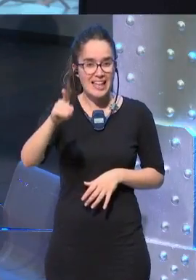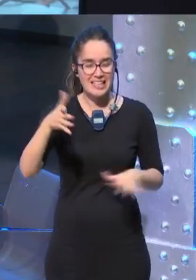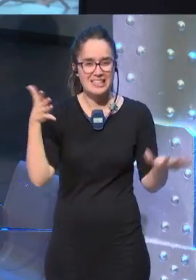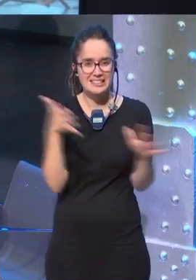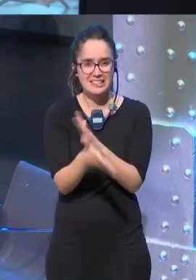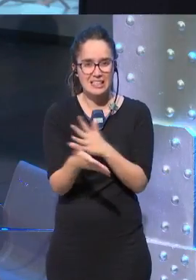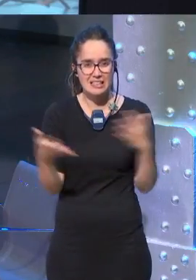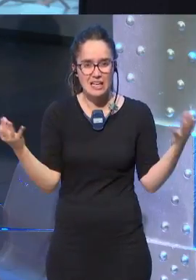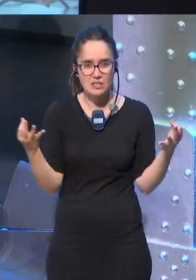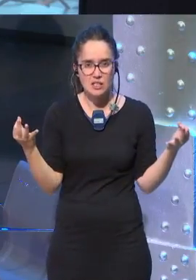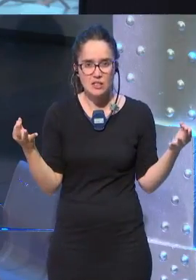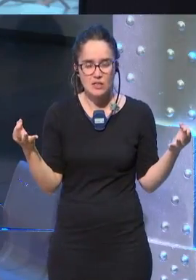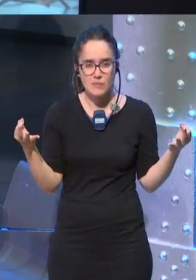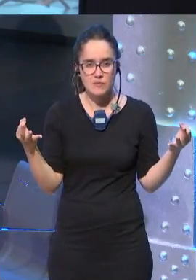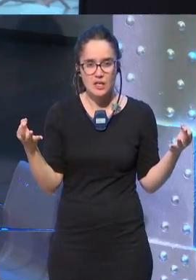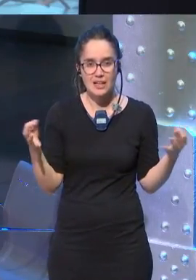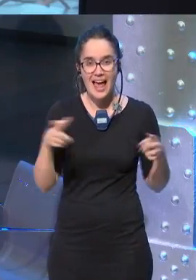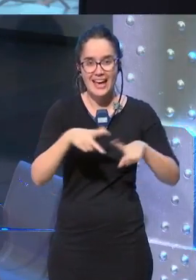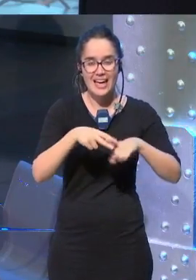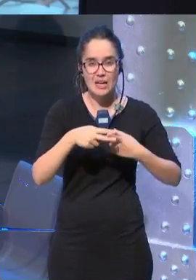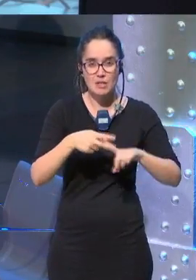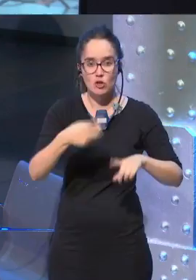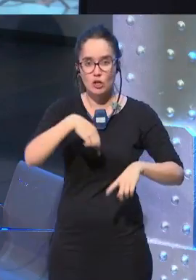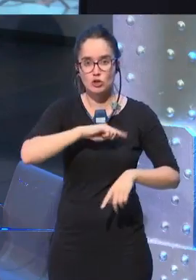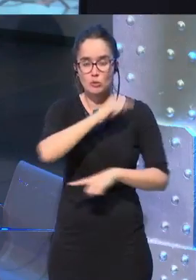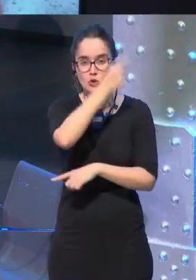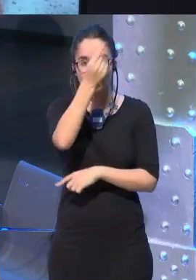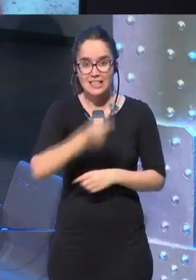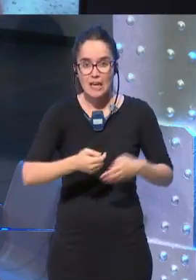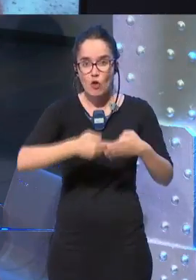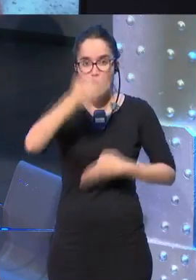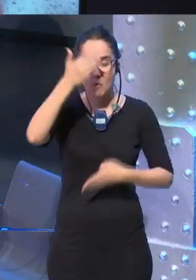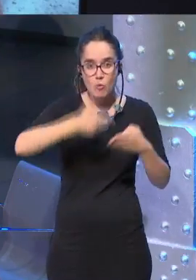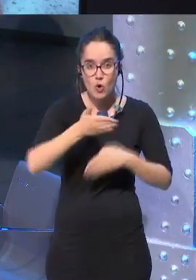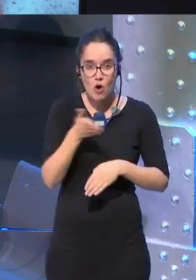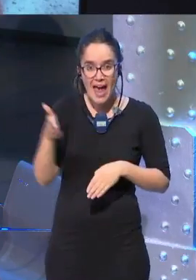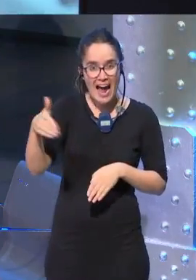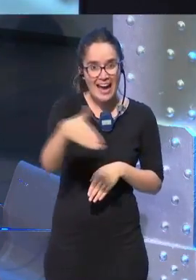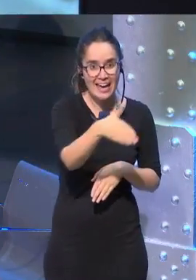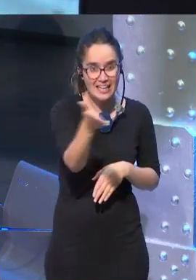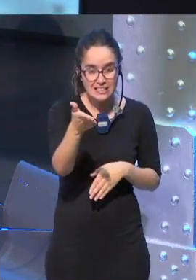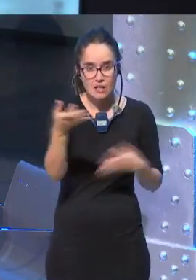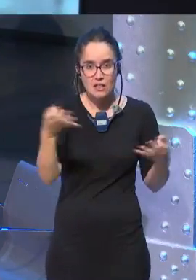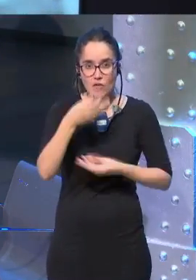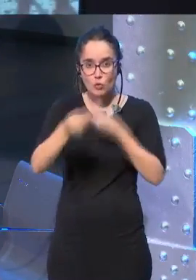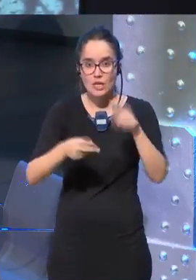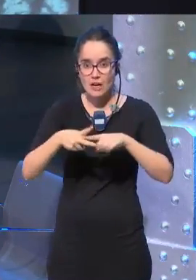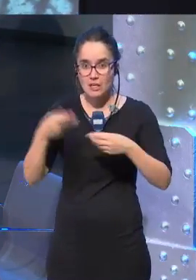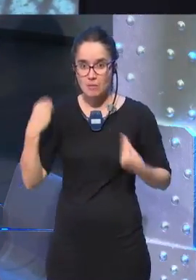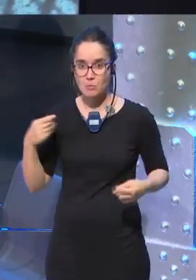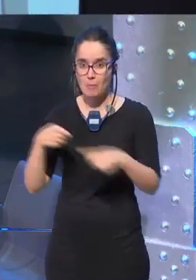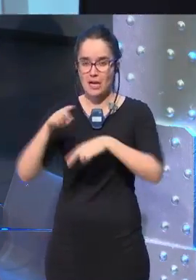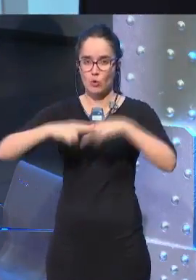decir, que la herramienta con la que hemos diseñado este muro también es la herramienta que vamos a utilizar para construirlo.